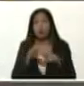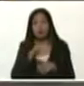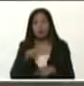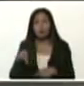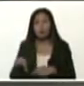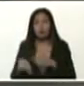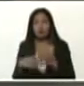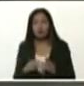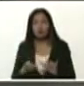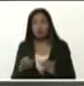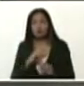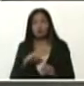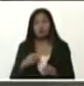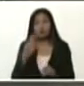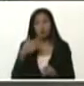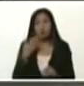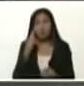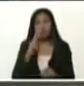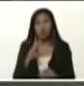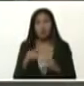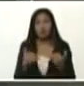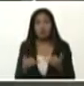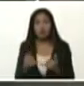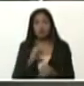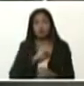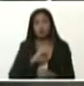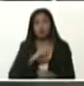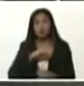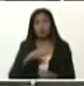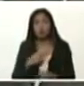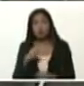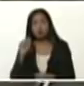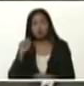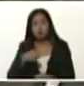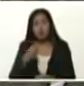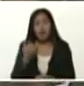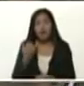ahí es donde uno puede ver si somos o no somos,